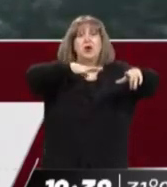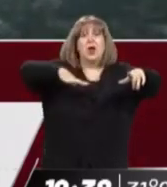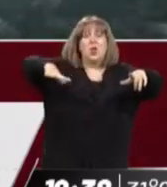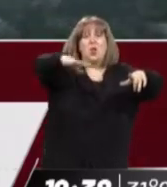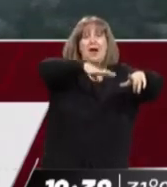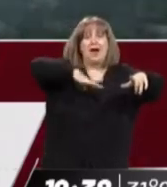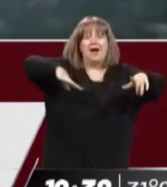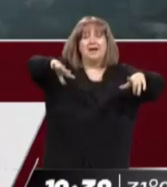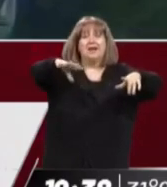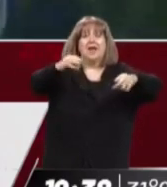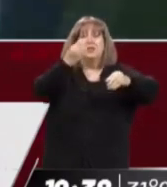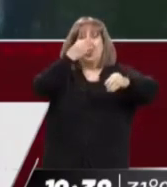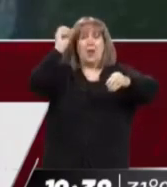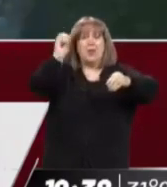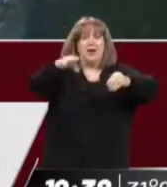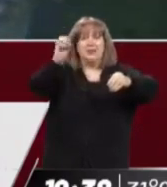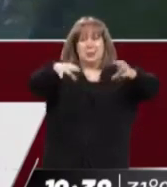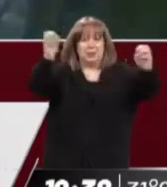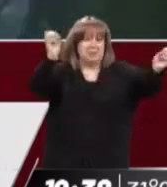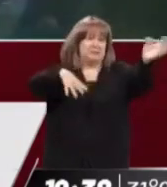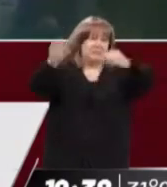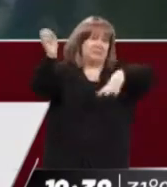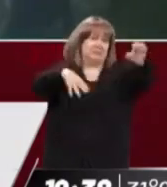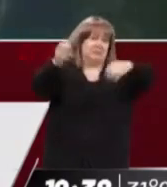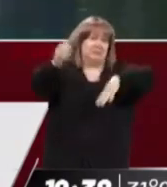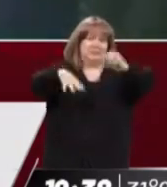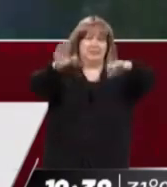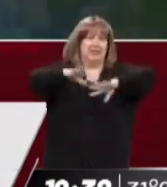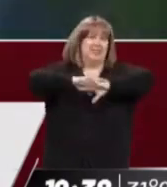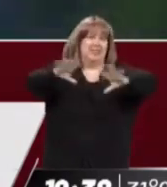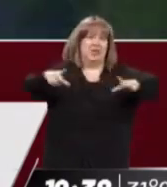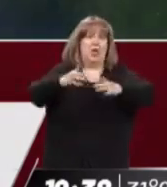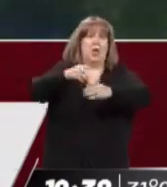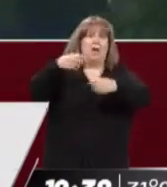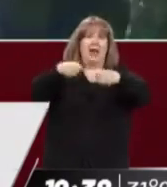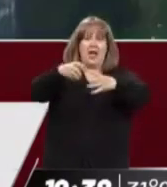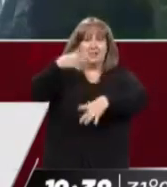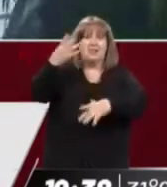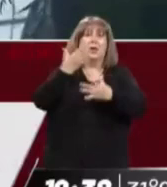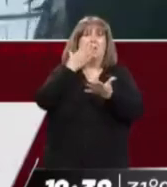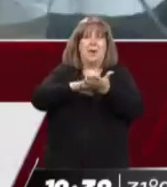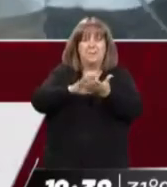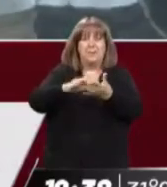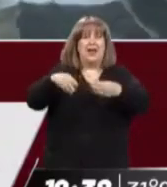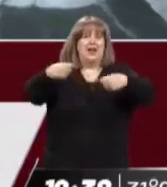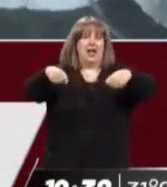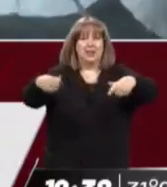de un basural donde hay distintos tipos de elementos que están en combustión